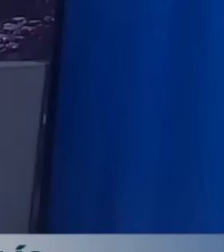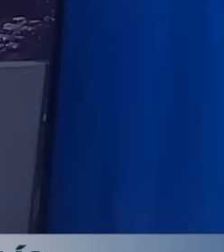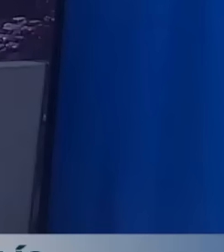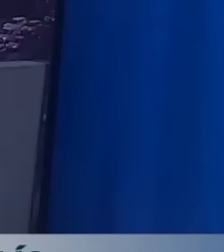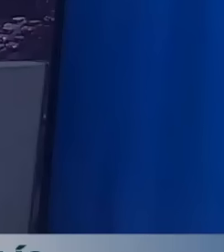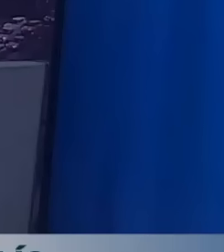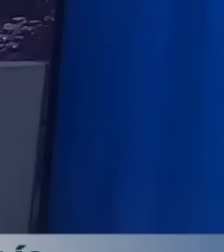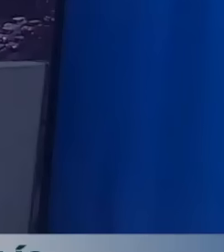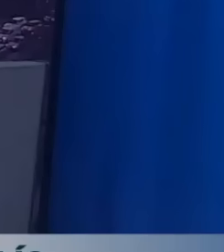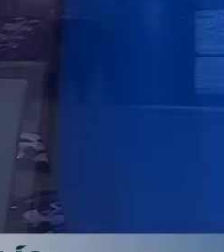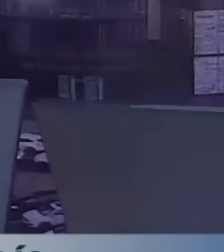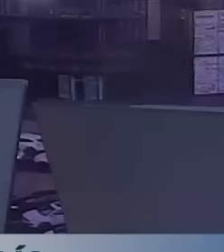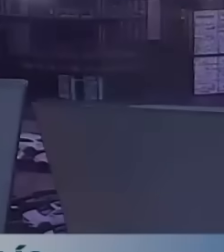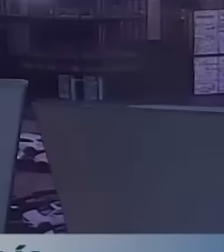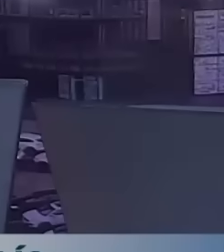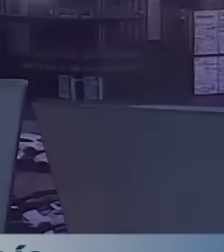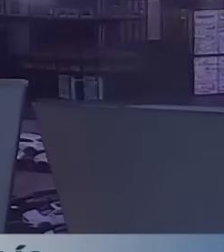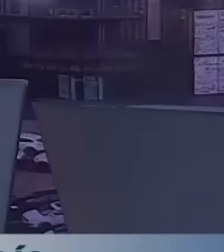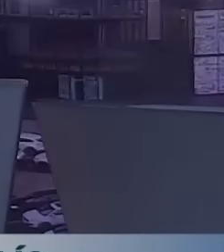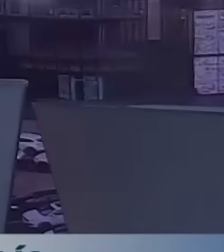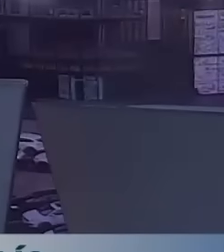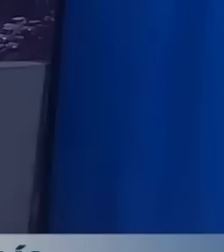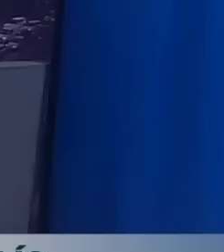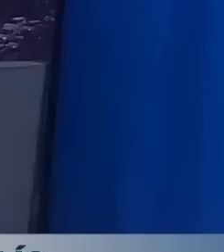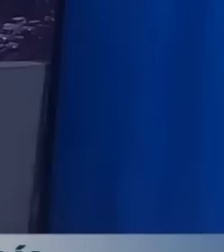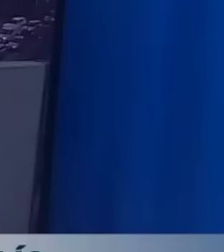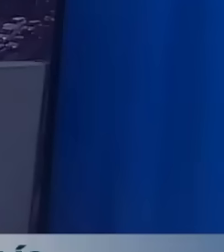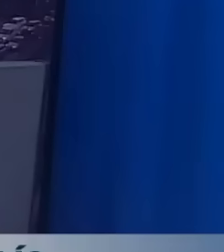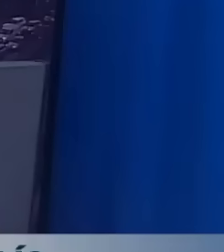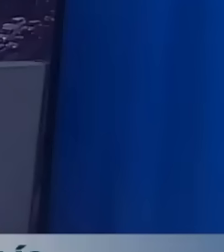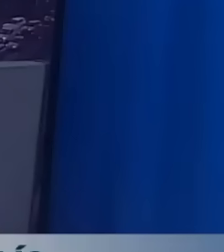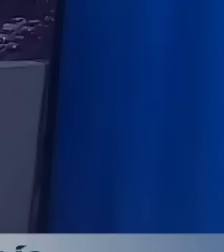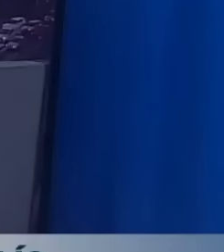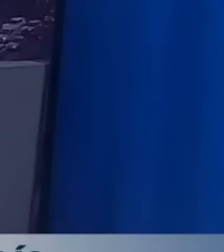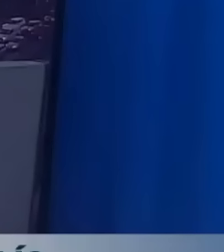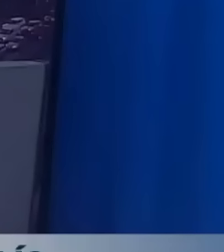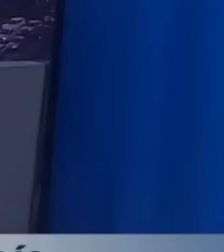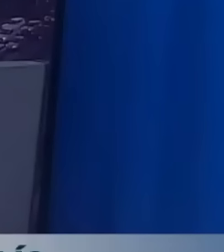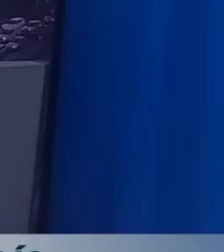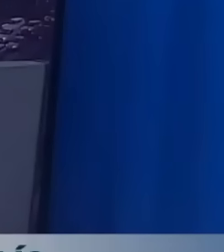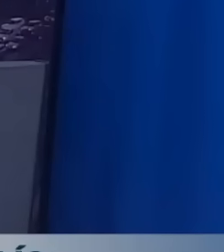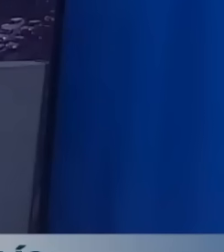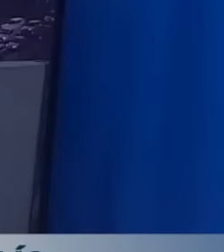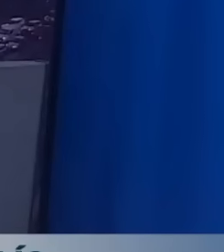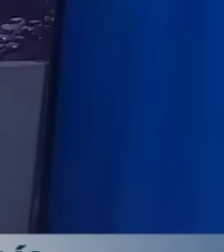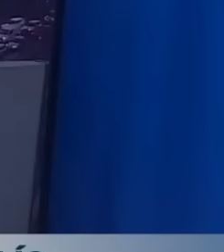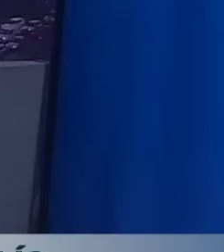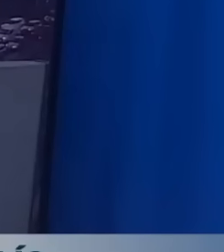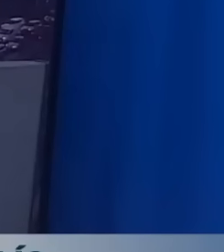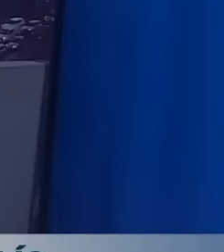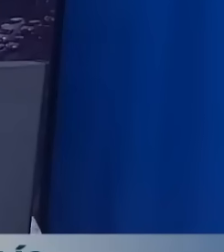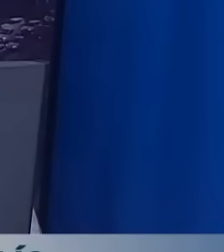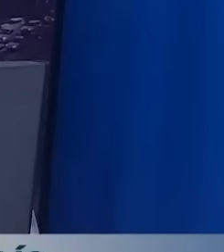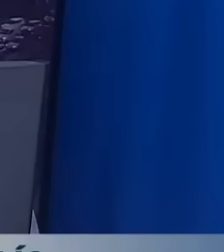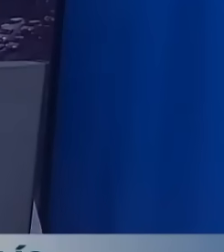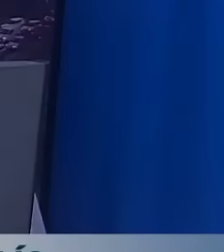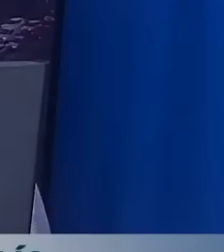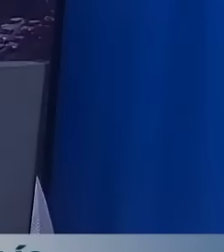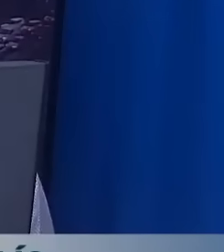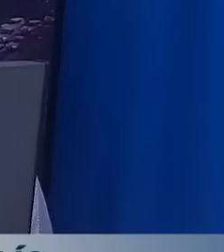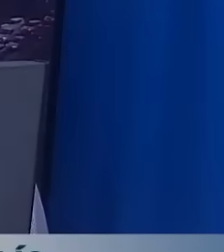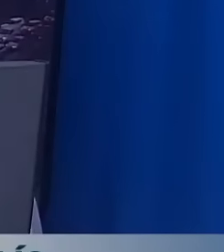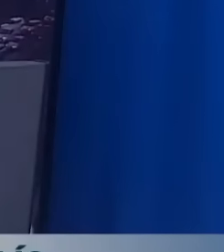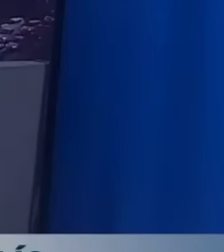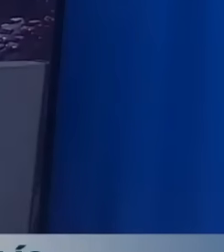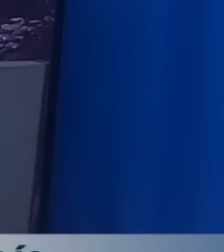Catherine Cubillos. Tomás Mochetti. Pregunta. A ver. ¿Se requiere o no una capacitación previa para asumir un cargo importante en